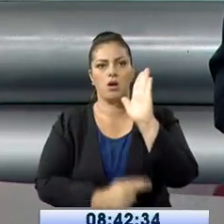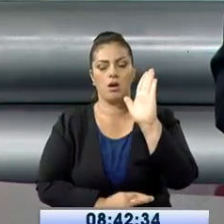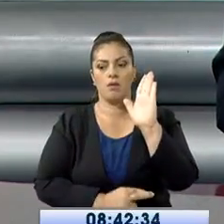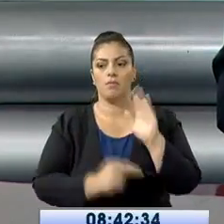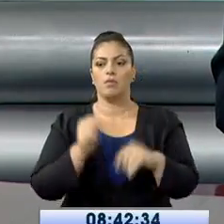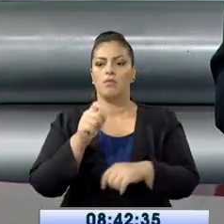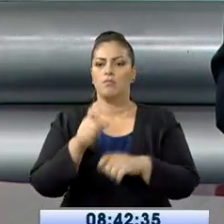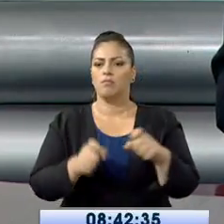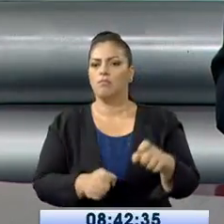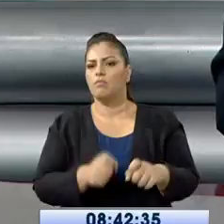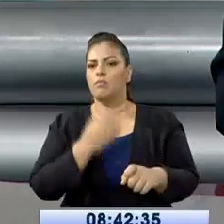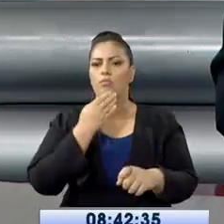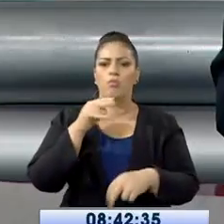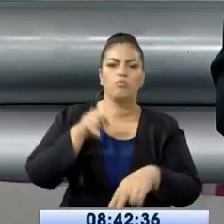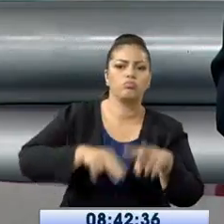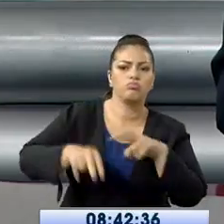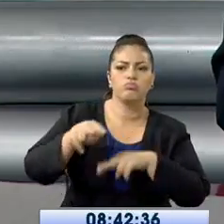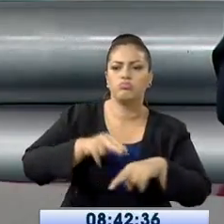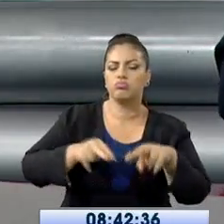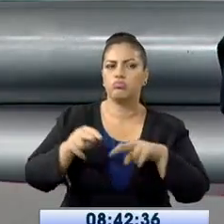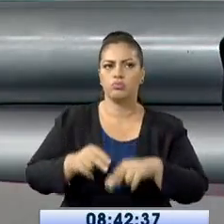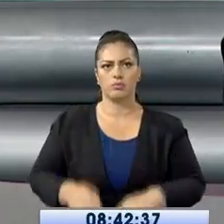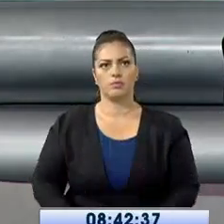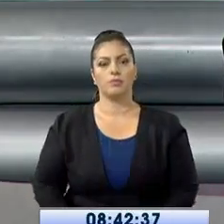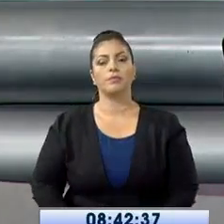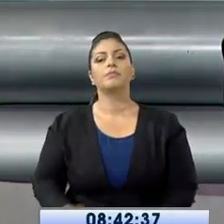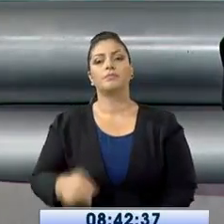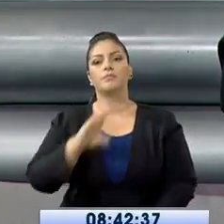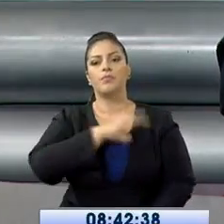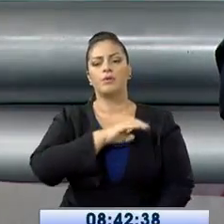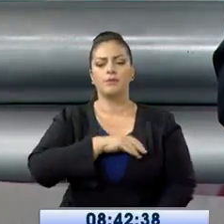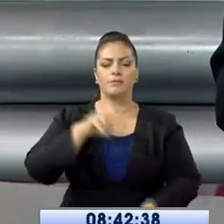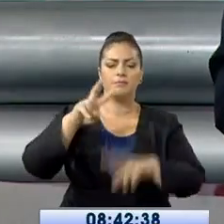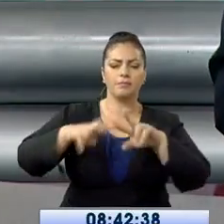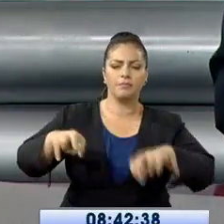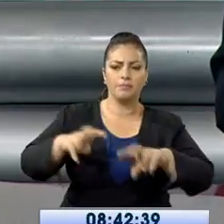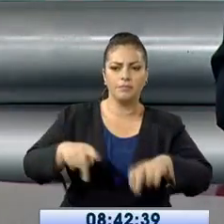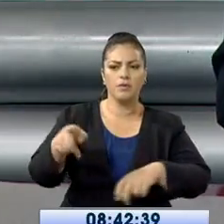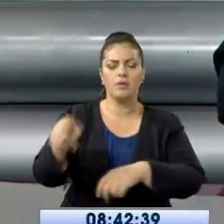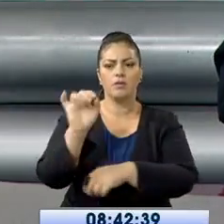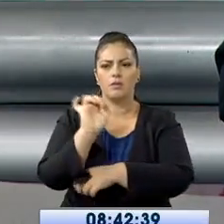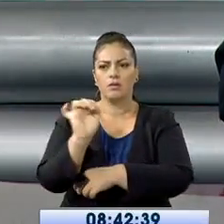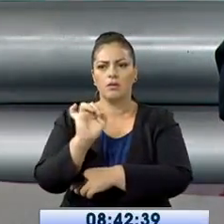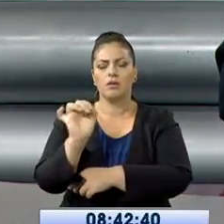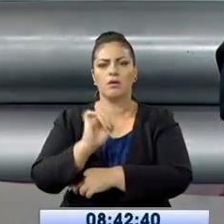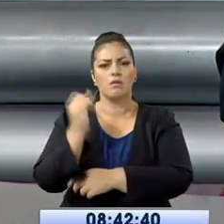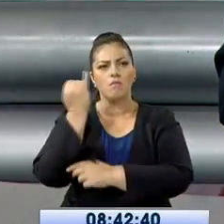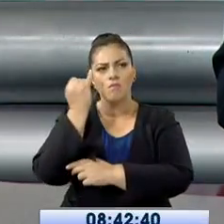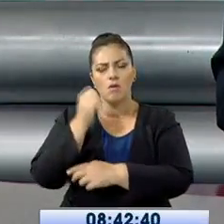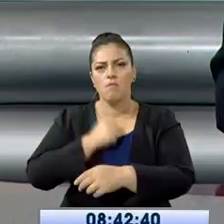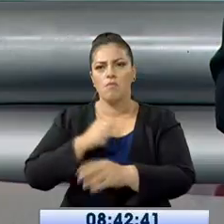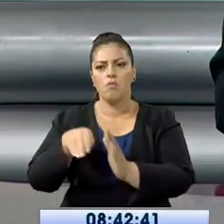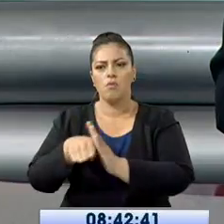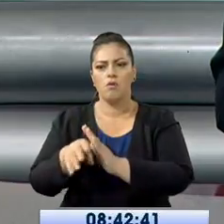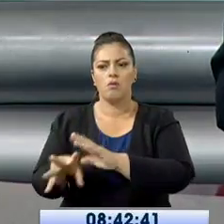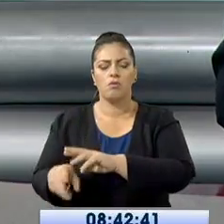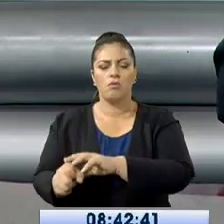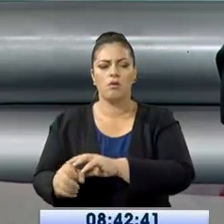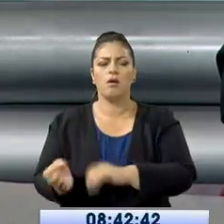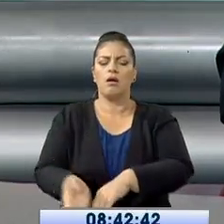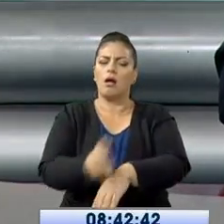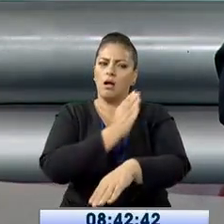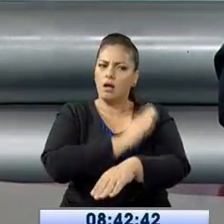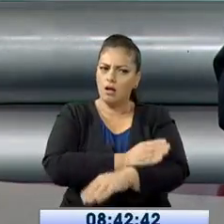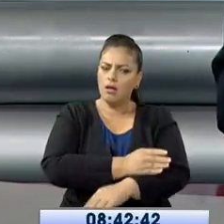este atraco y con el anterior robo a otro blindado ocurrido en las cercanías de un supermercado ubicado